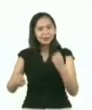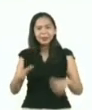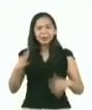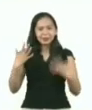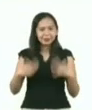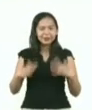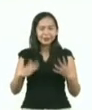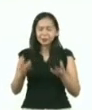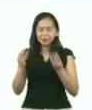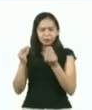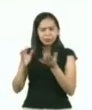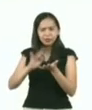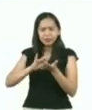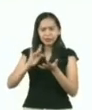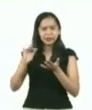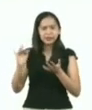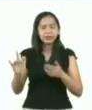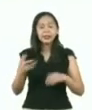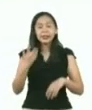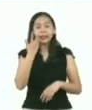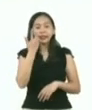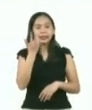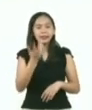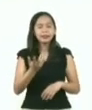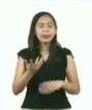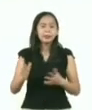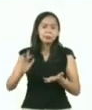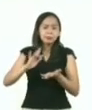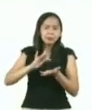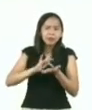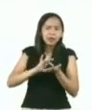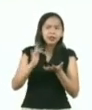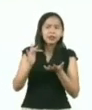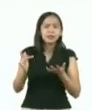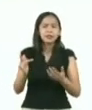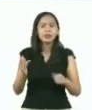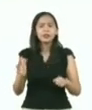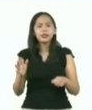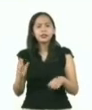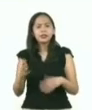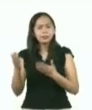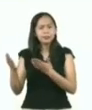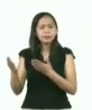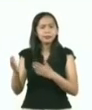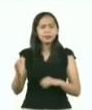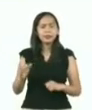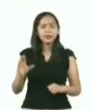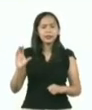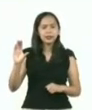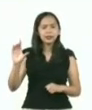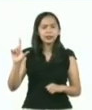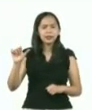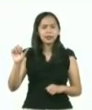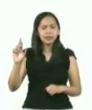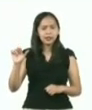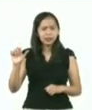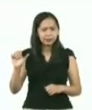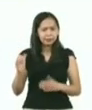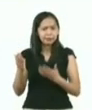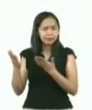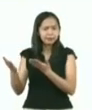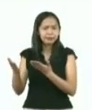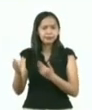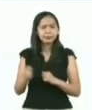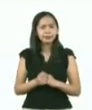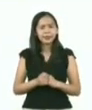verdad, muchísimas gracias. Quiero agradecer a Clara Brugada, porque